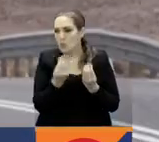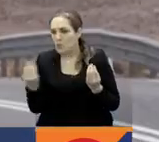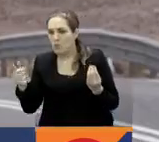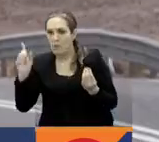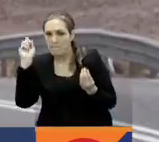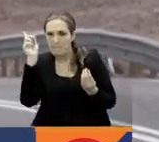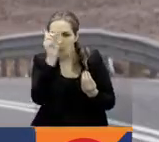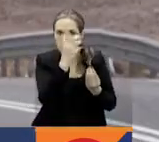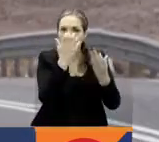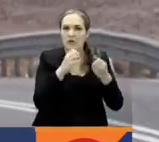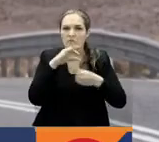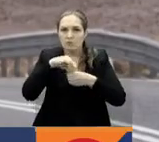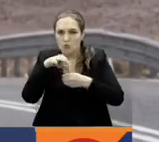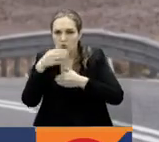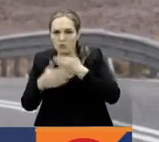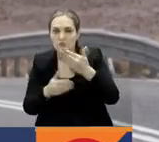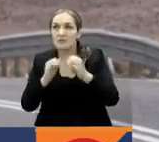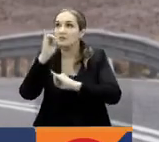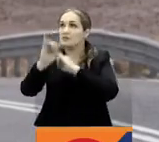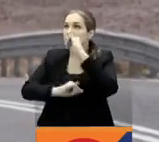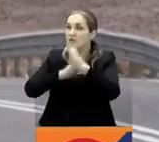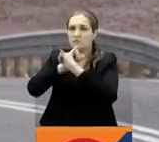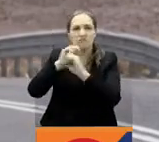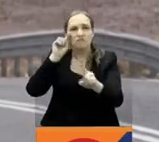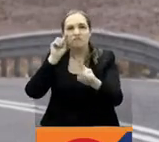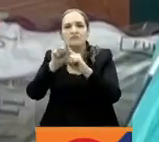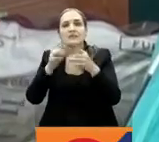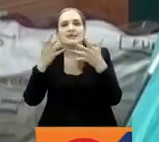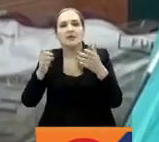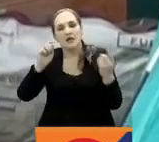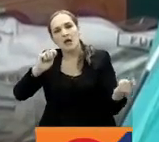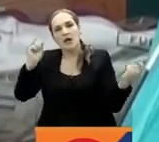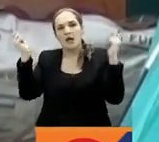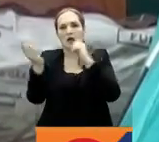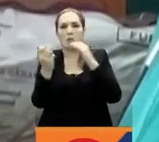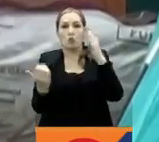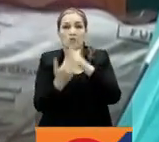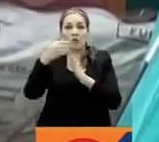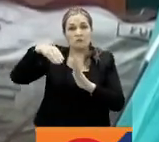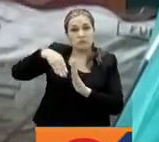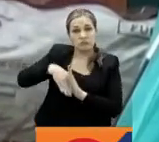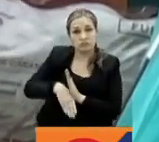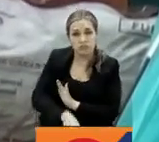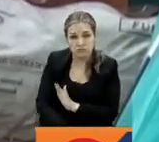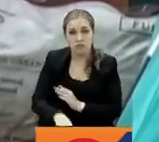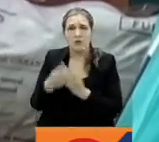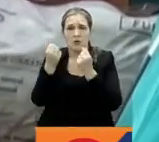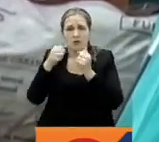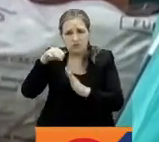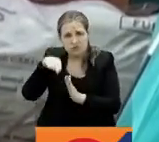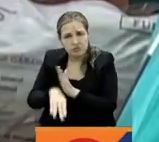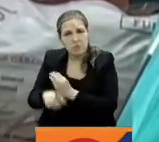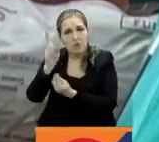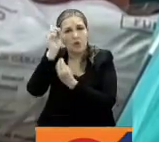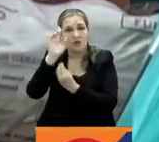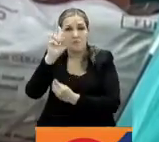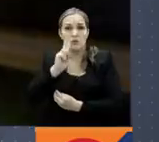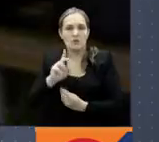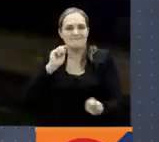sociales, nacionales y extranjeros, de cara a dar un giro a la crisis política y económica que afronta